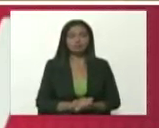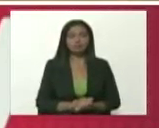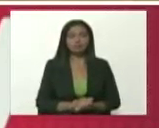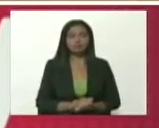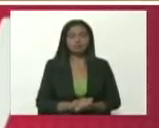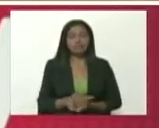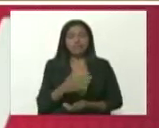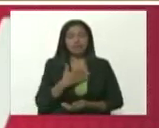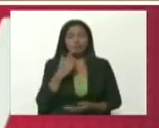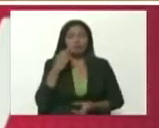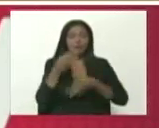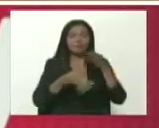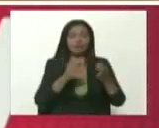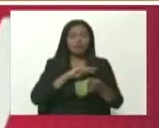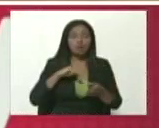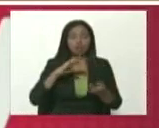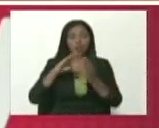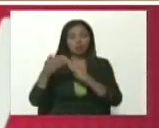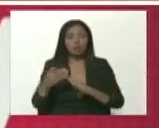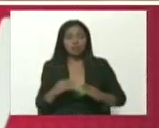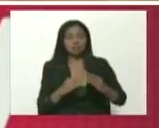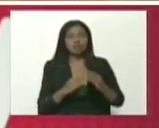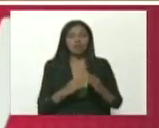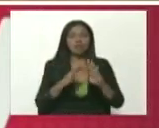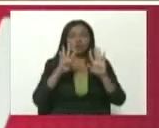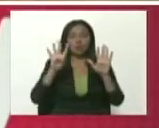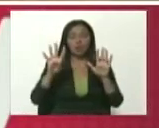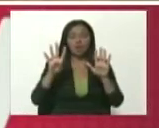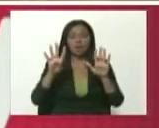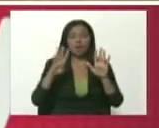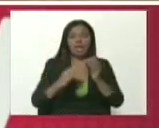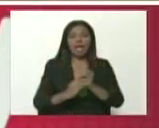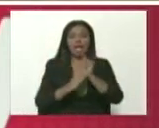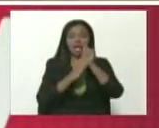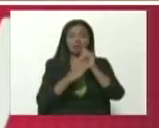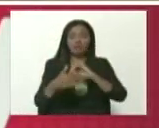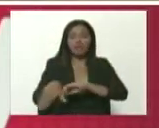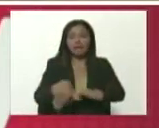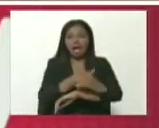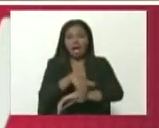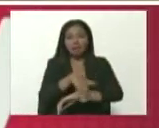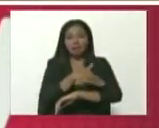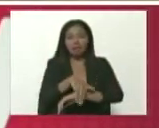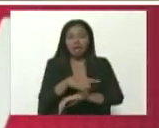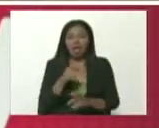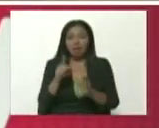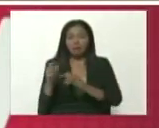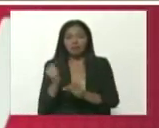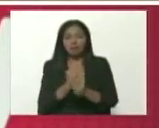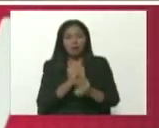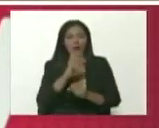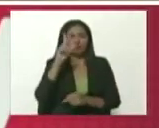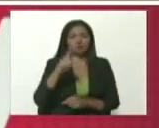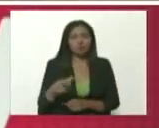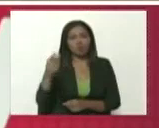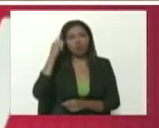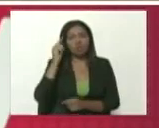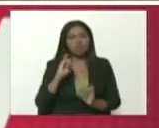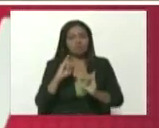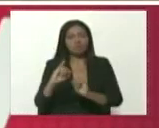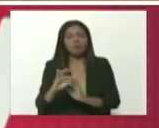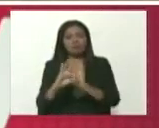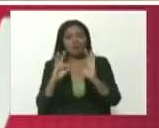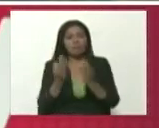le queremos indicar que nuestra comunidad está conformada por 9 jefes de calle, el cual trabajamos día a día para que estas familias